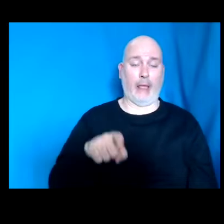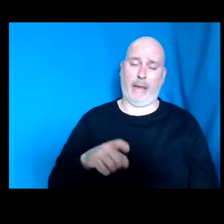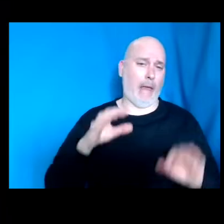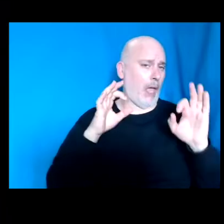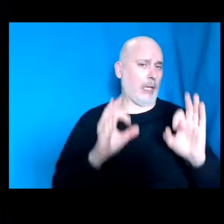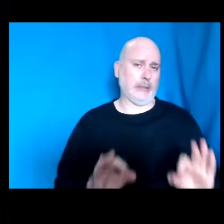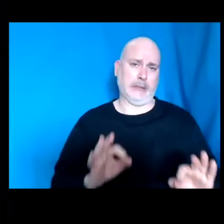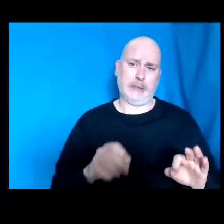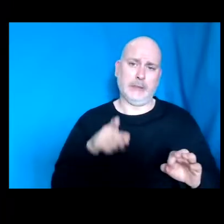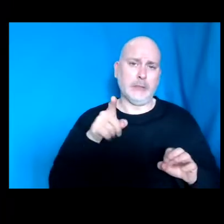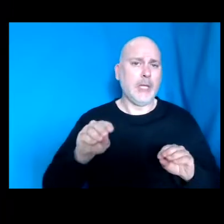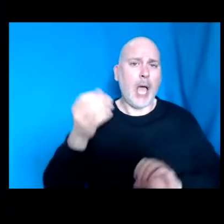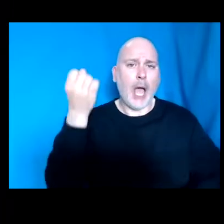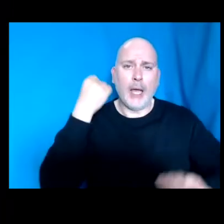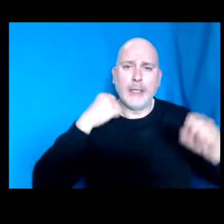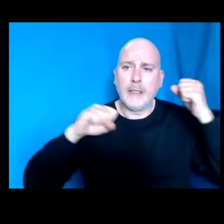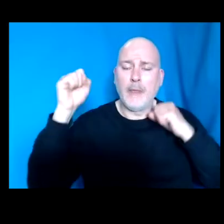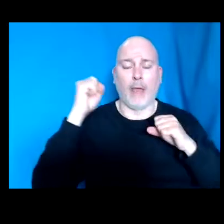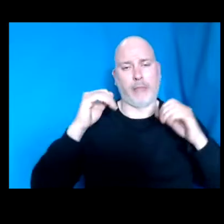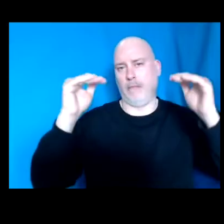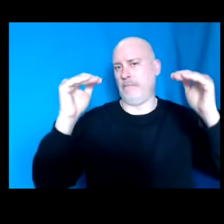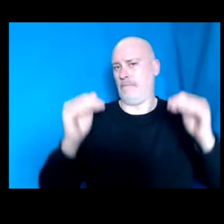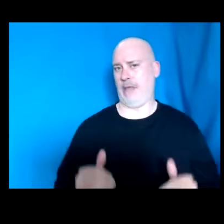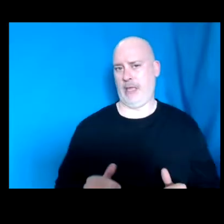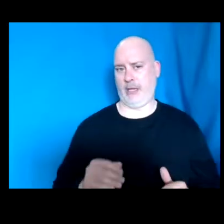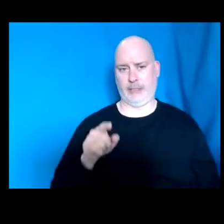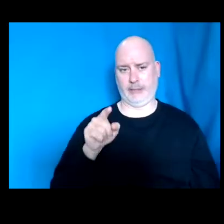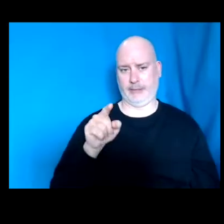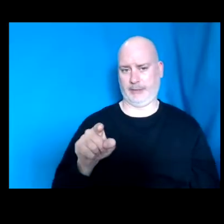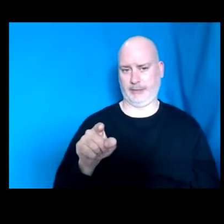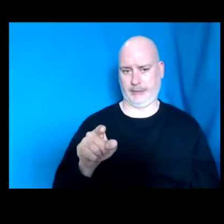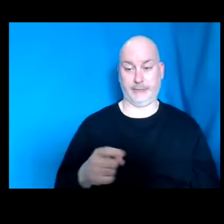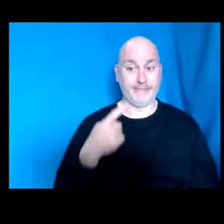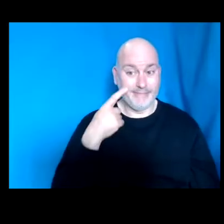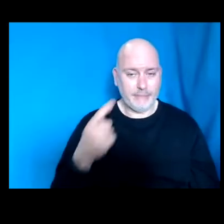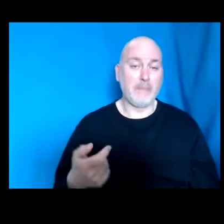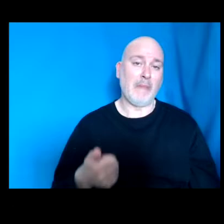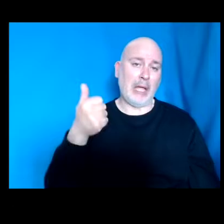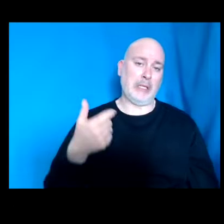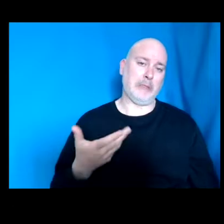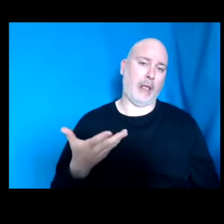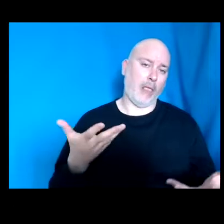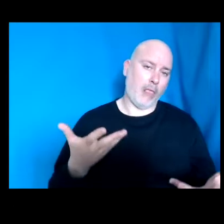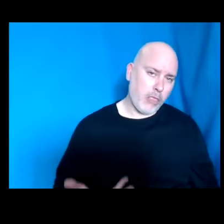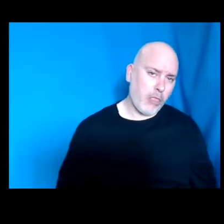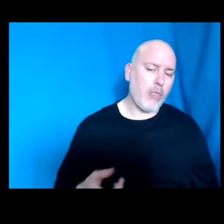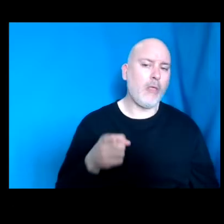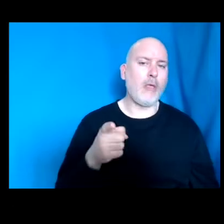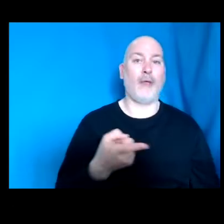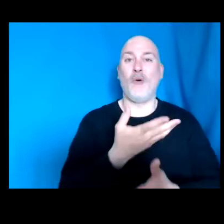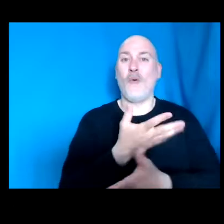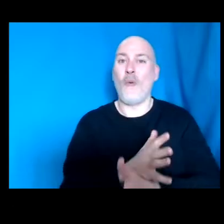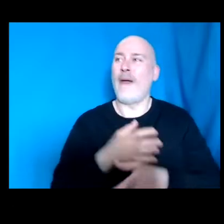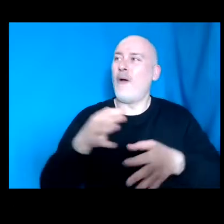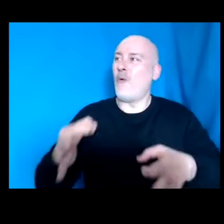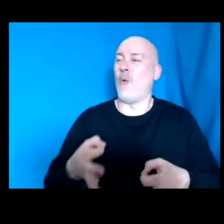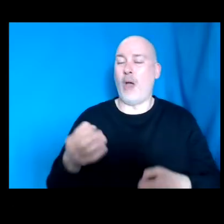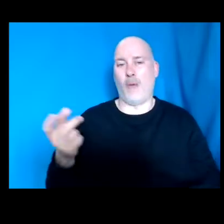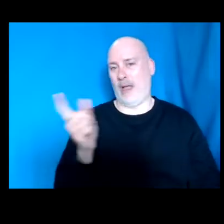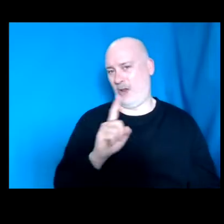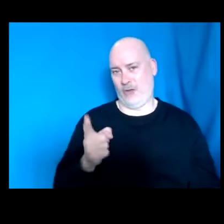una disminución de la actividad normal del niño. Veremos que está más decaído, que no juega como lo hace